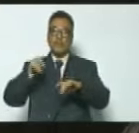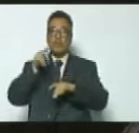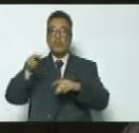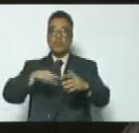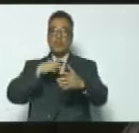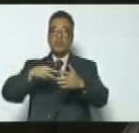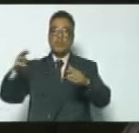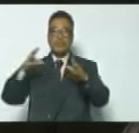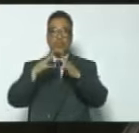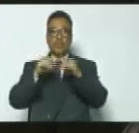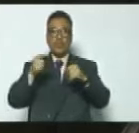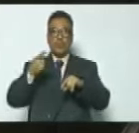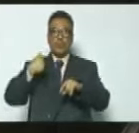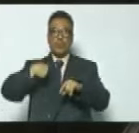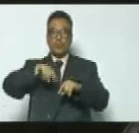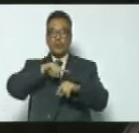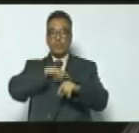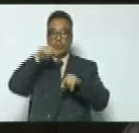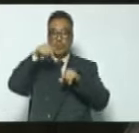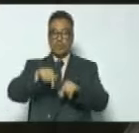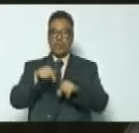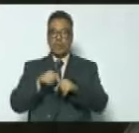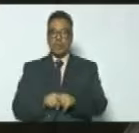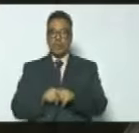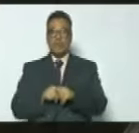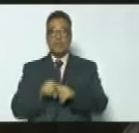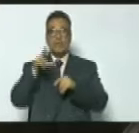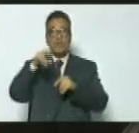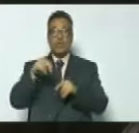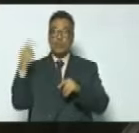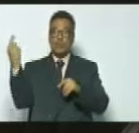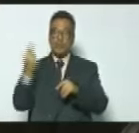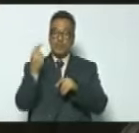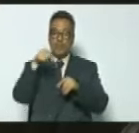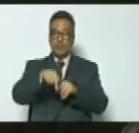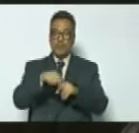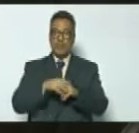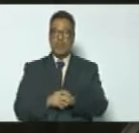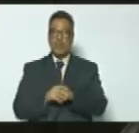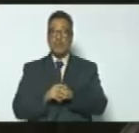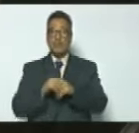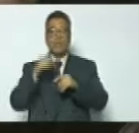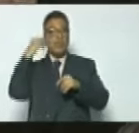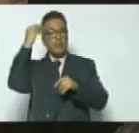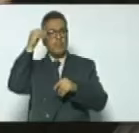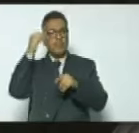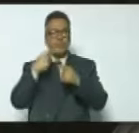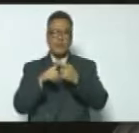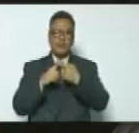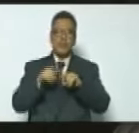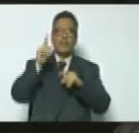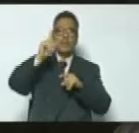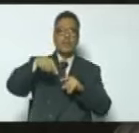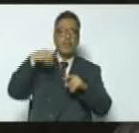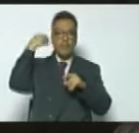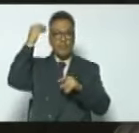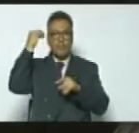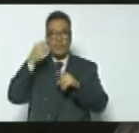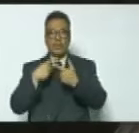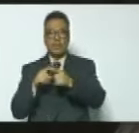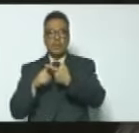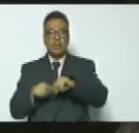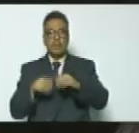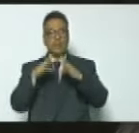himno de todos los que estamos aquí, los que no están aquí, los que piensan de una manera y los que piensan de otro.